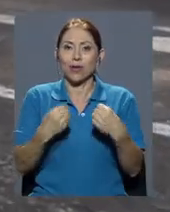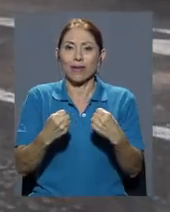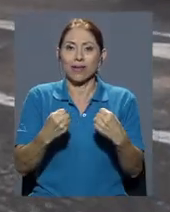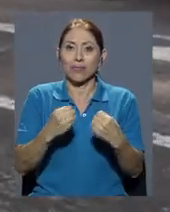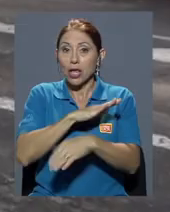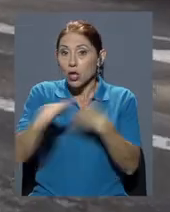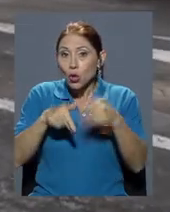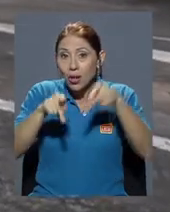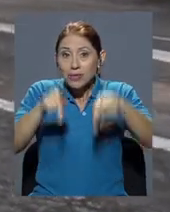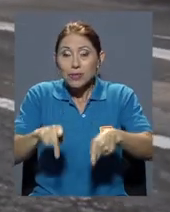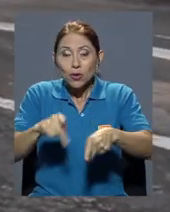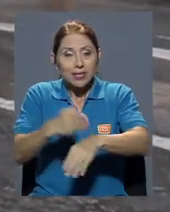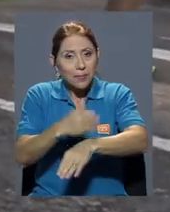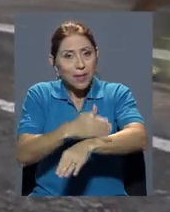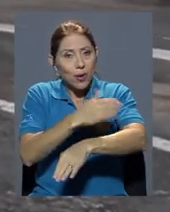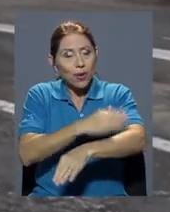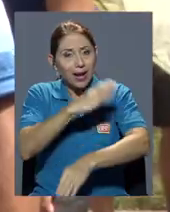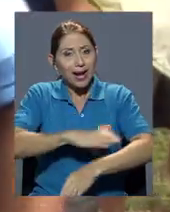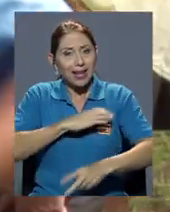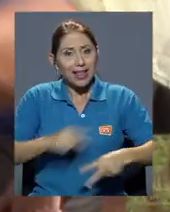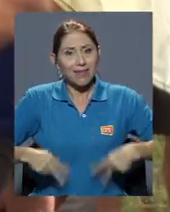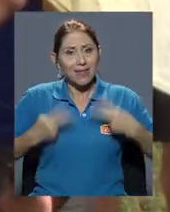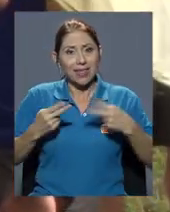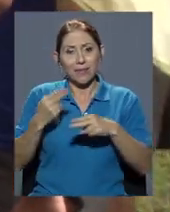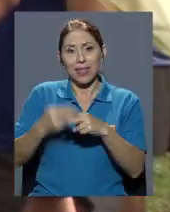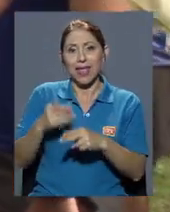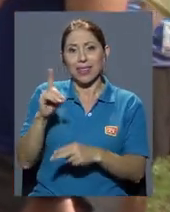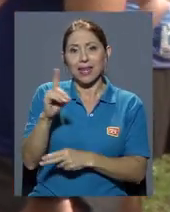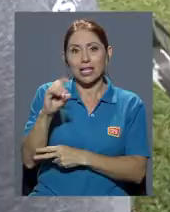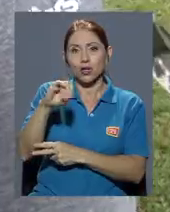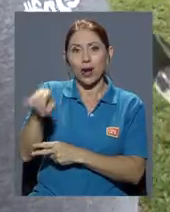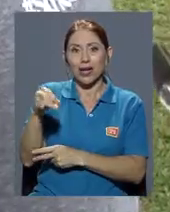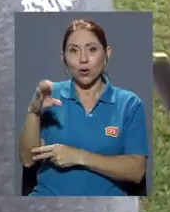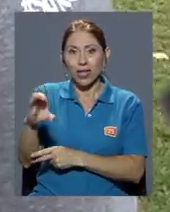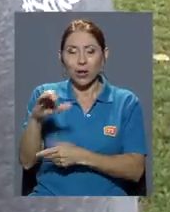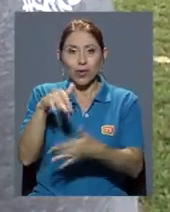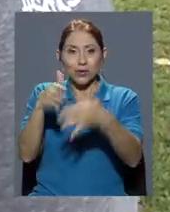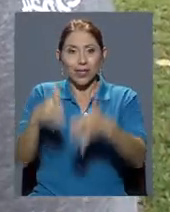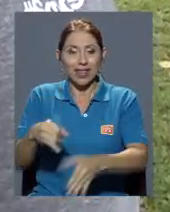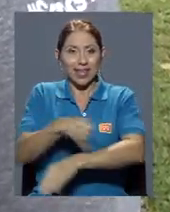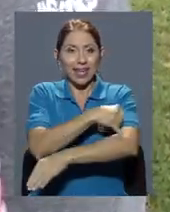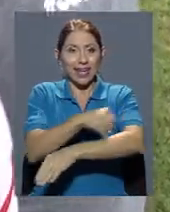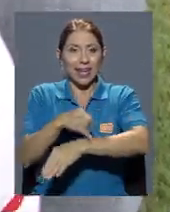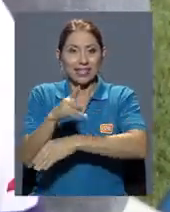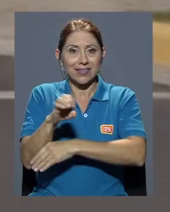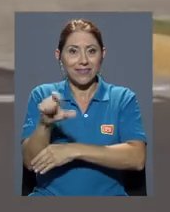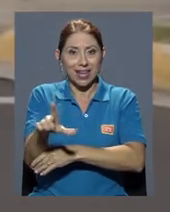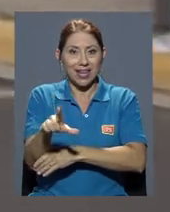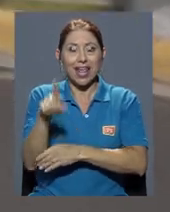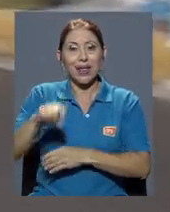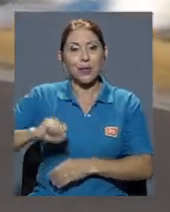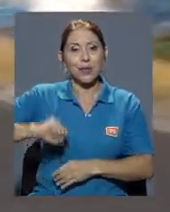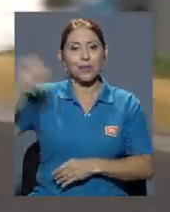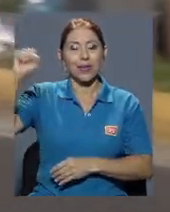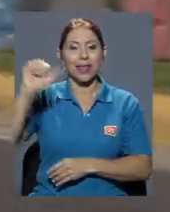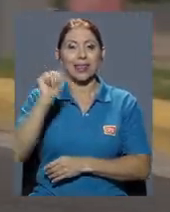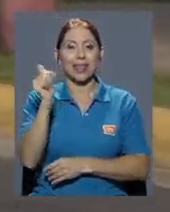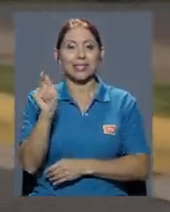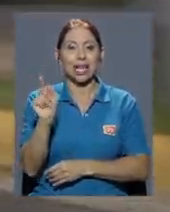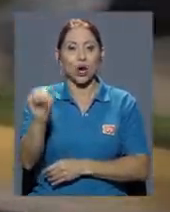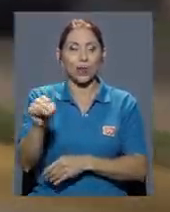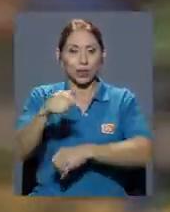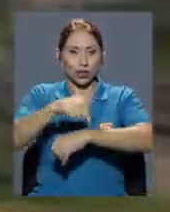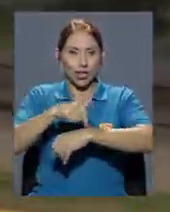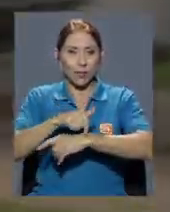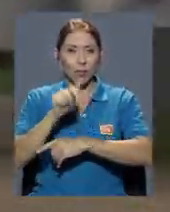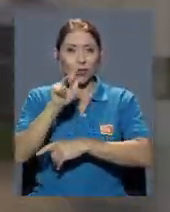vida de todas las personas. Daniel Johanin Cordero, estudiante de Ingeniería Civil, fue el ganador de la distancia de 10 kilómetros, con un